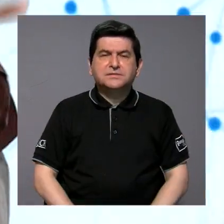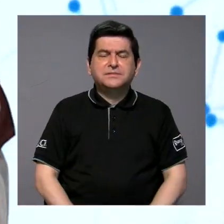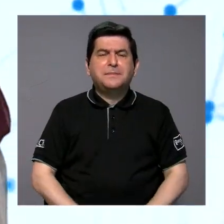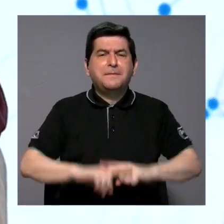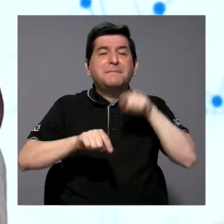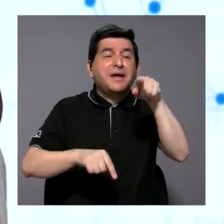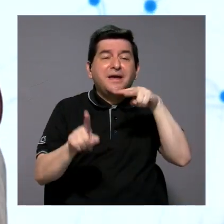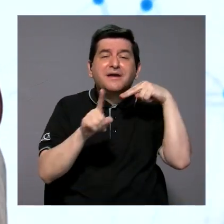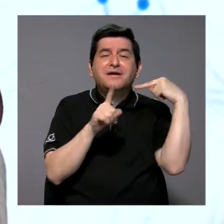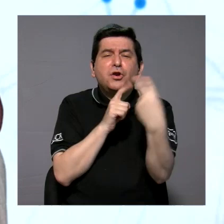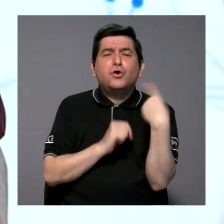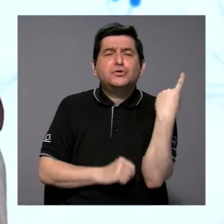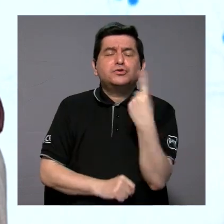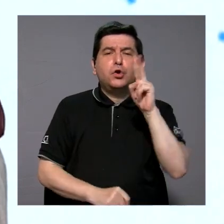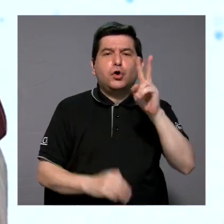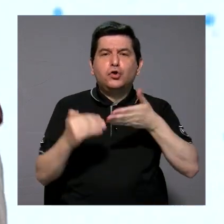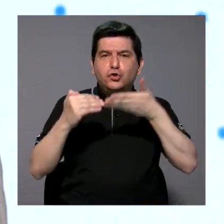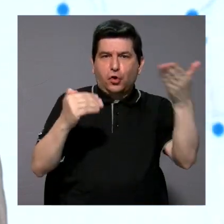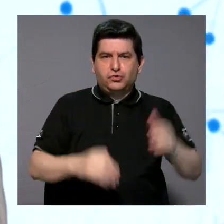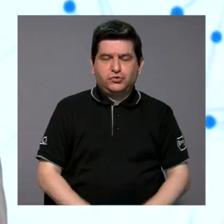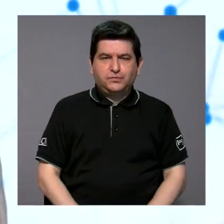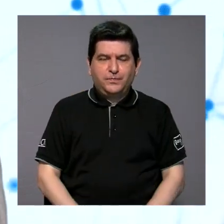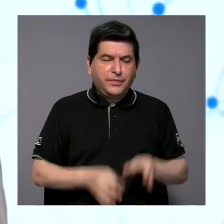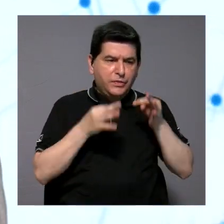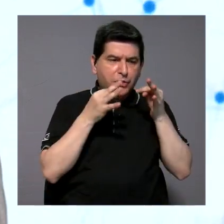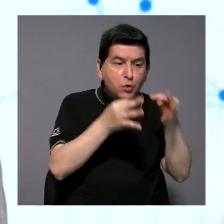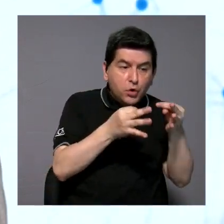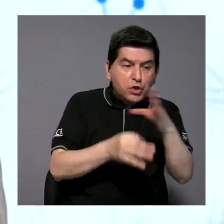Lo que pasa es que ellos se enfocaron solo en dos cosas, dijeron